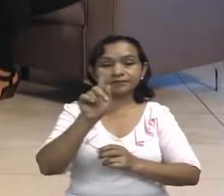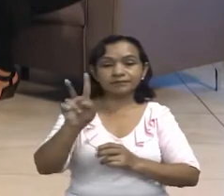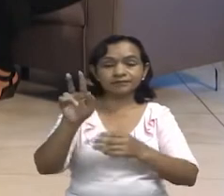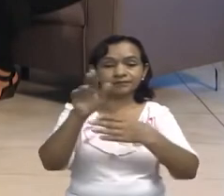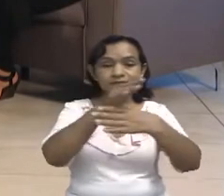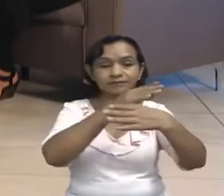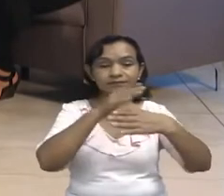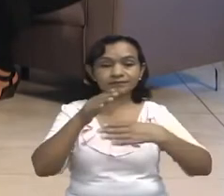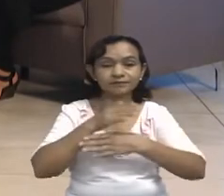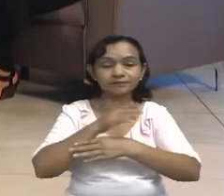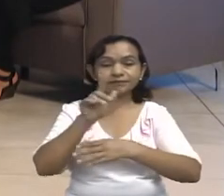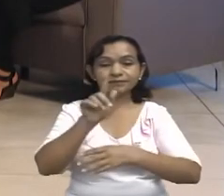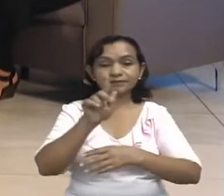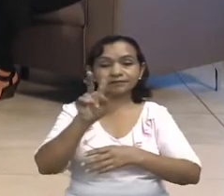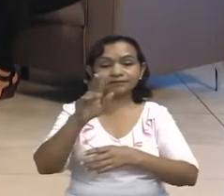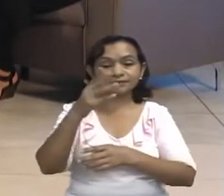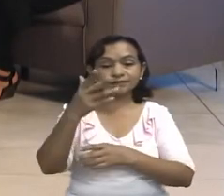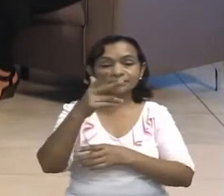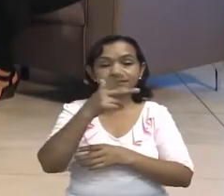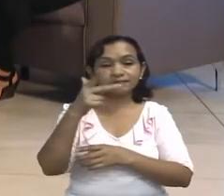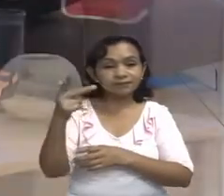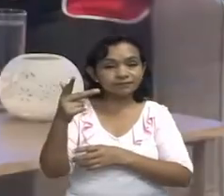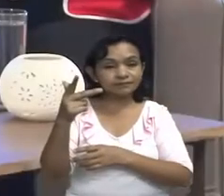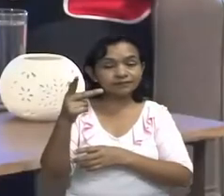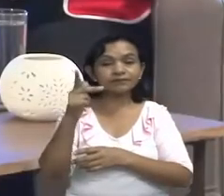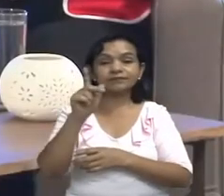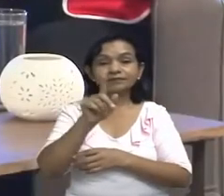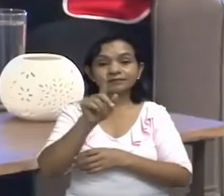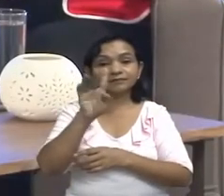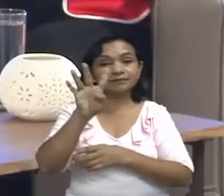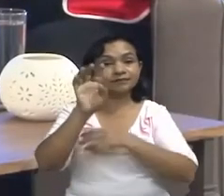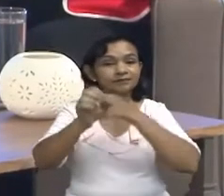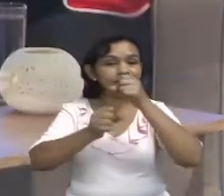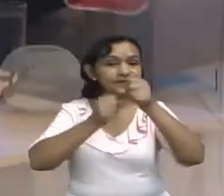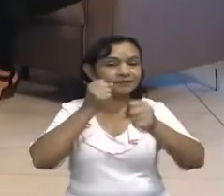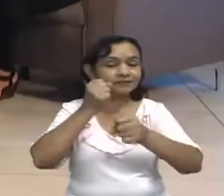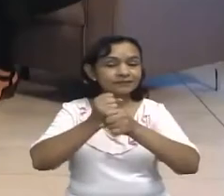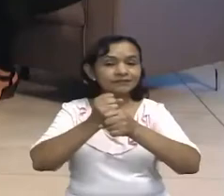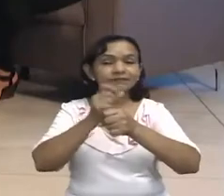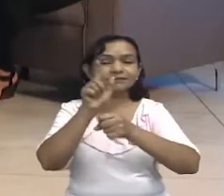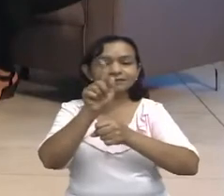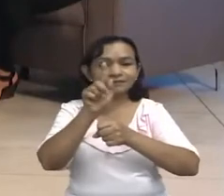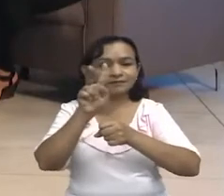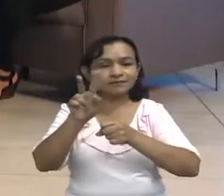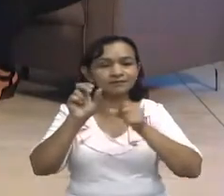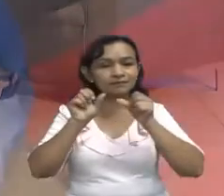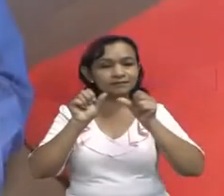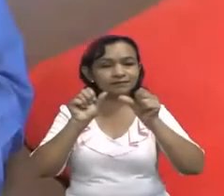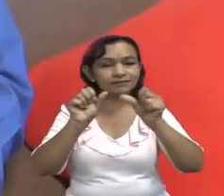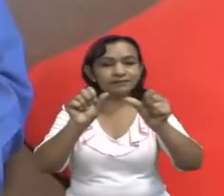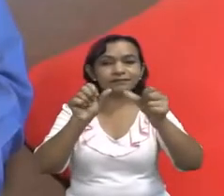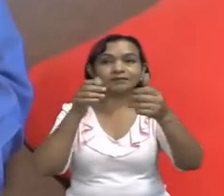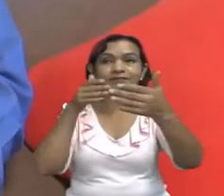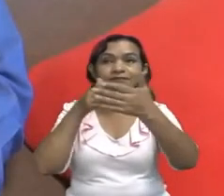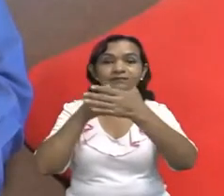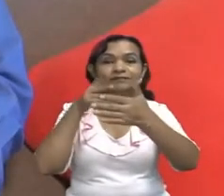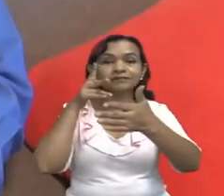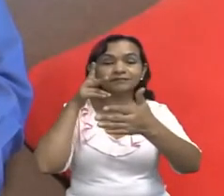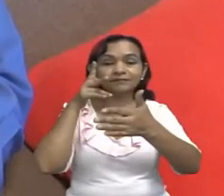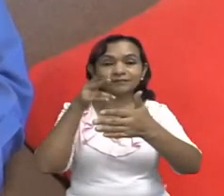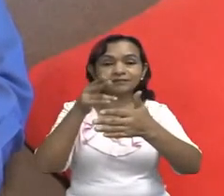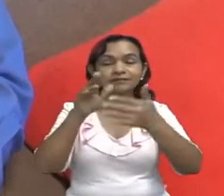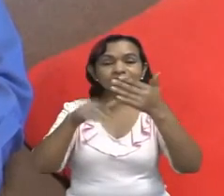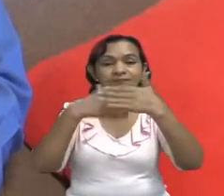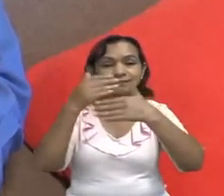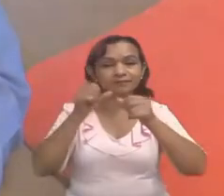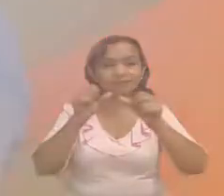y en este caso del canal parlamentario que precisamente cumple 14 años de estar al aire. Hacemos una breve pausa,